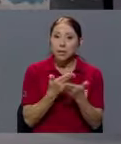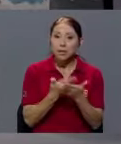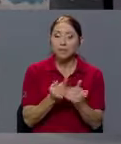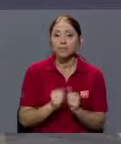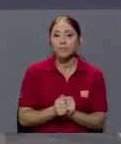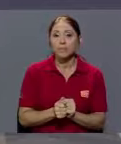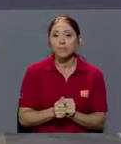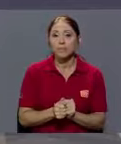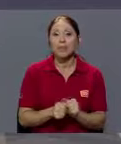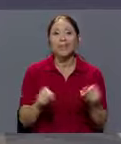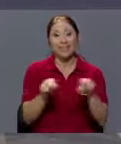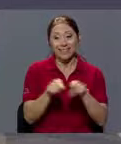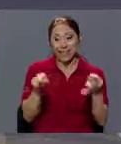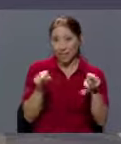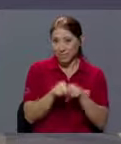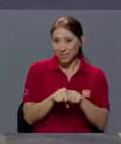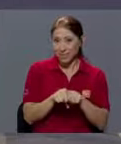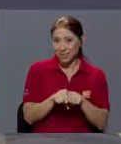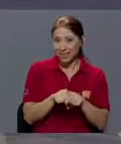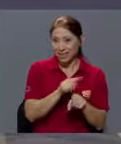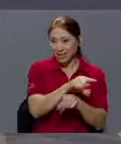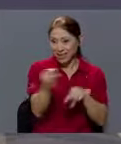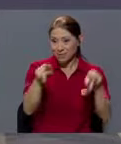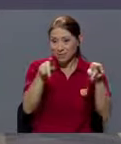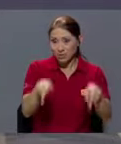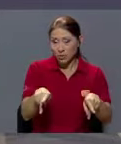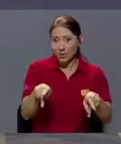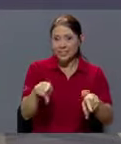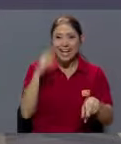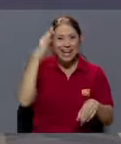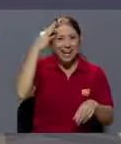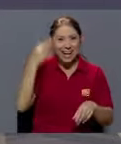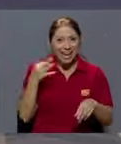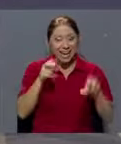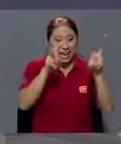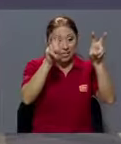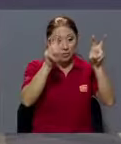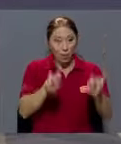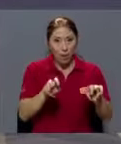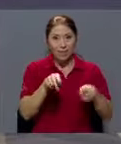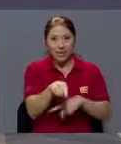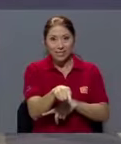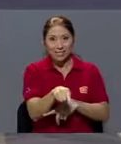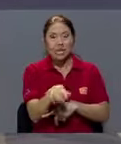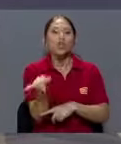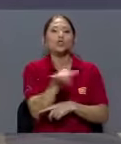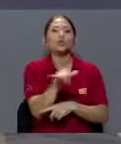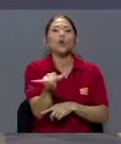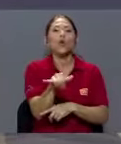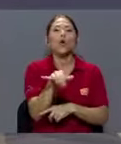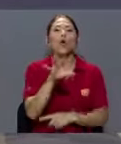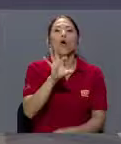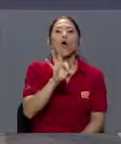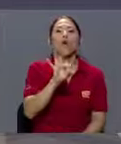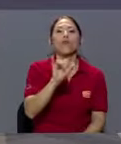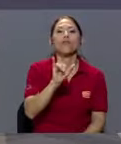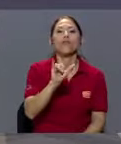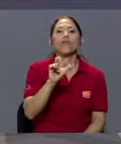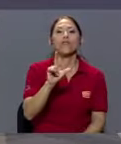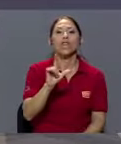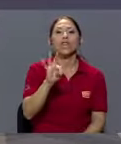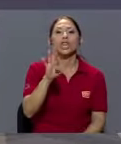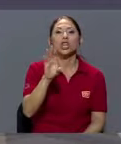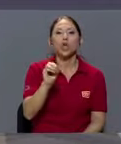alguna manera nos revela esa información, que consideran que las pruebas se convierten o son un filtro